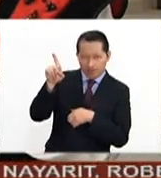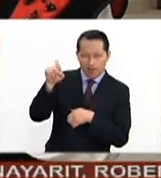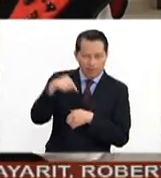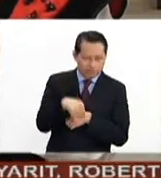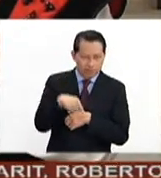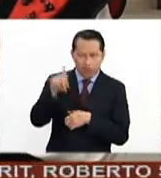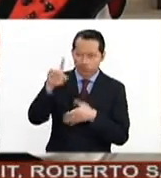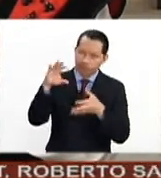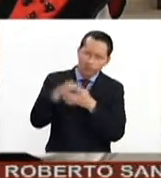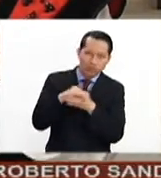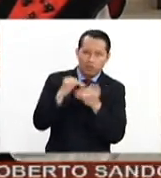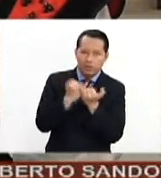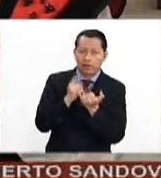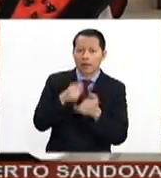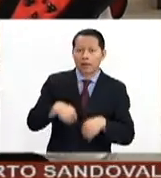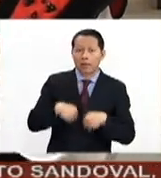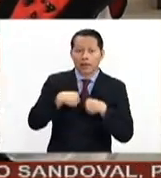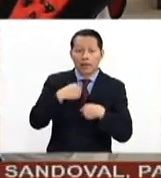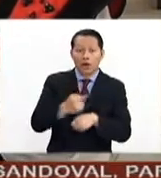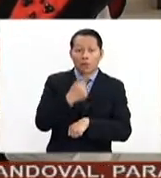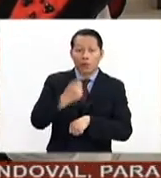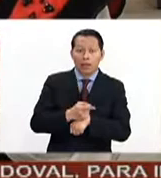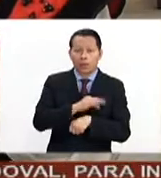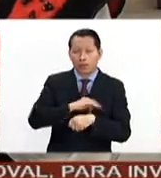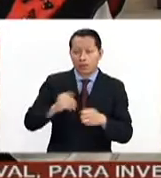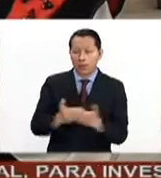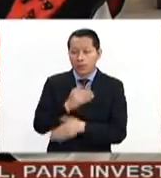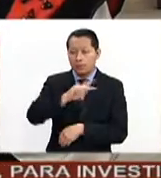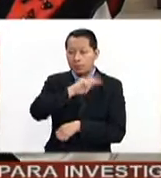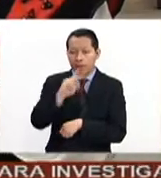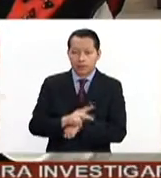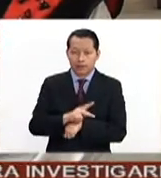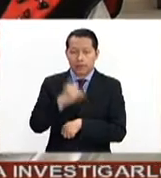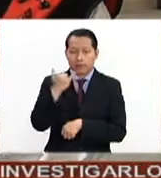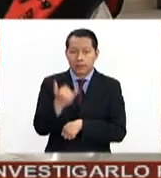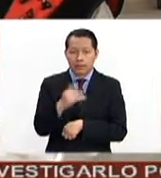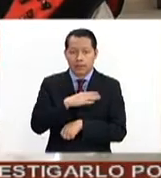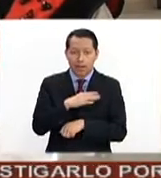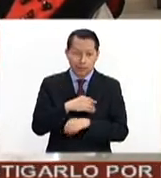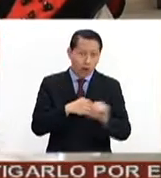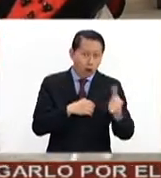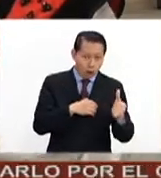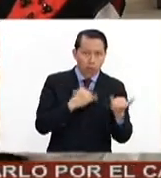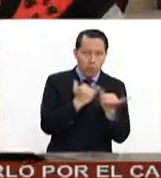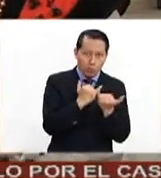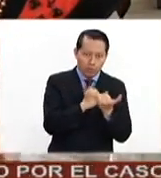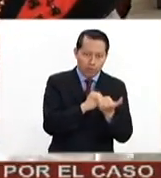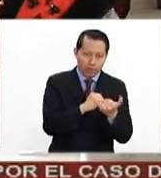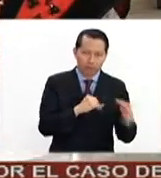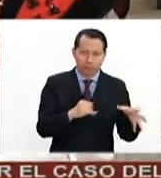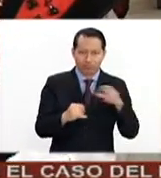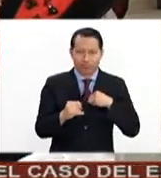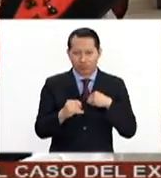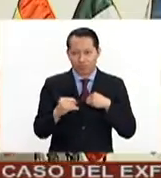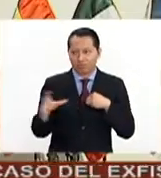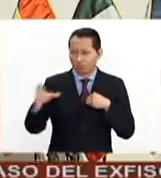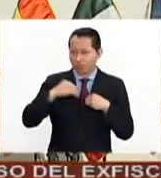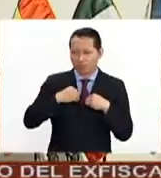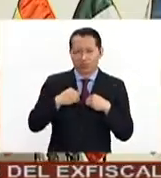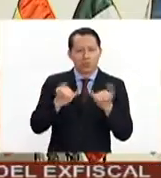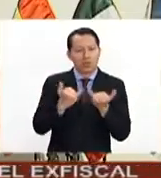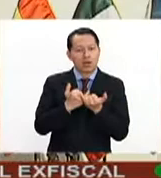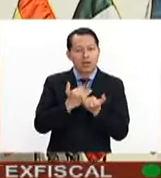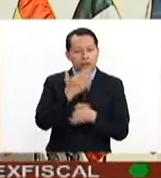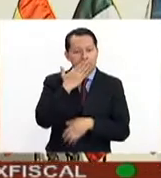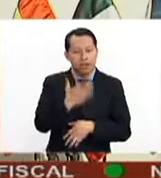que si la vida te da una oportunidad de nacer en un país y tener parte del otro, yo creo que pues, me siento muy afortunado de eso. Pero